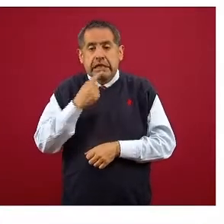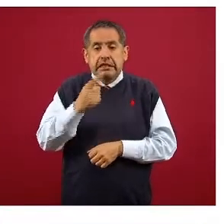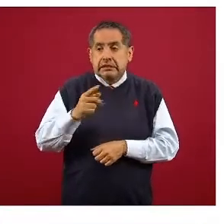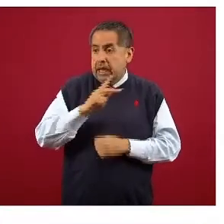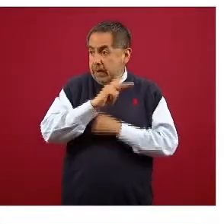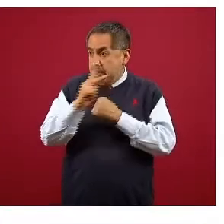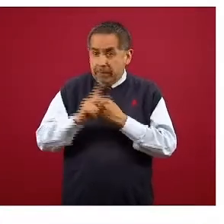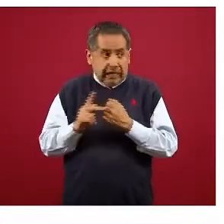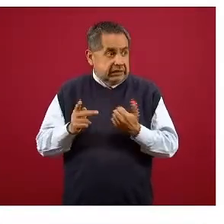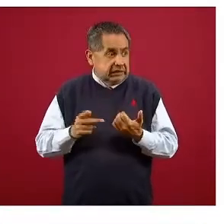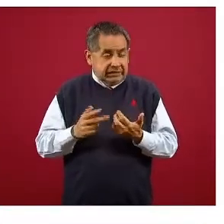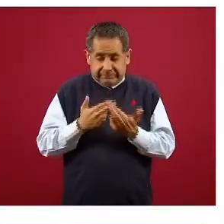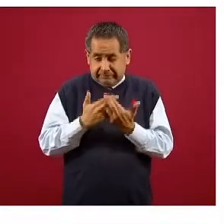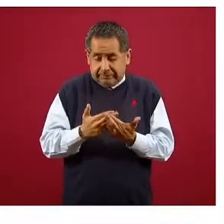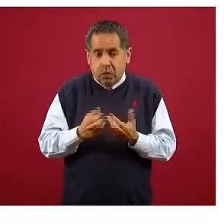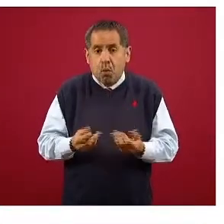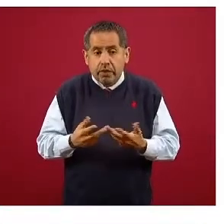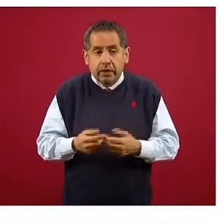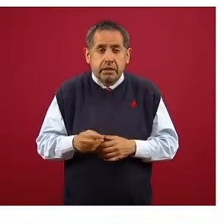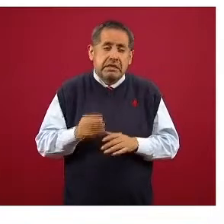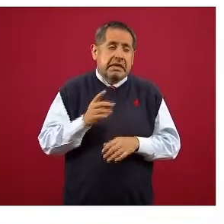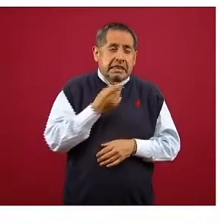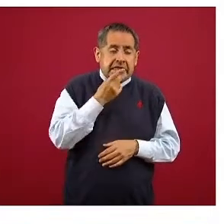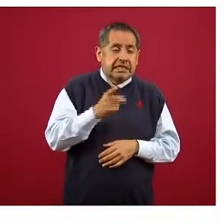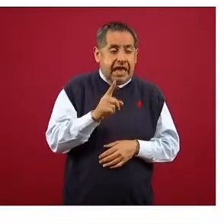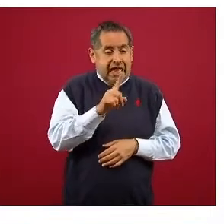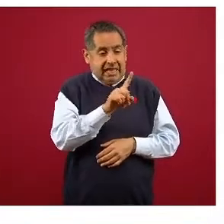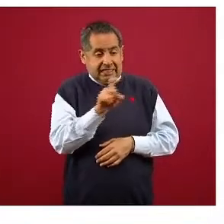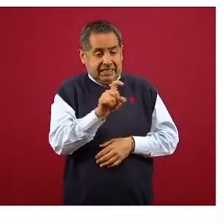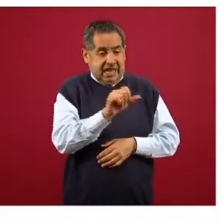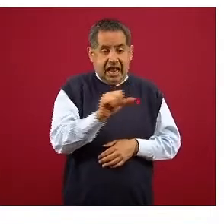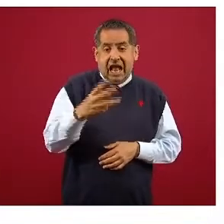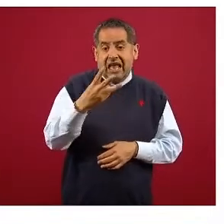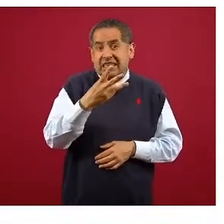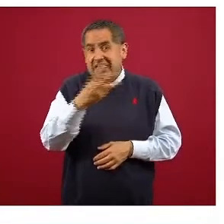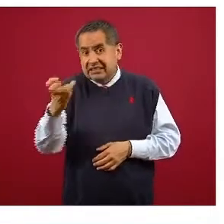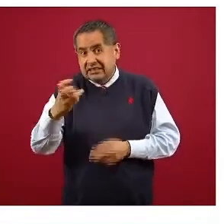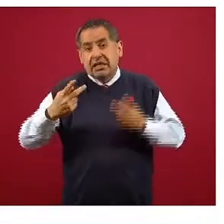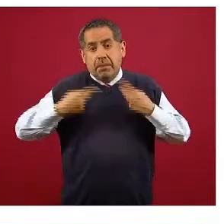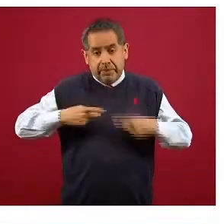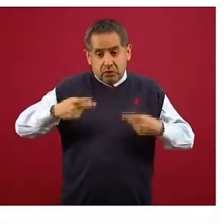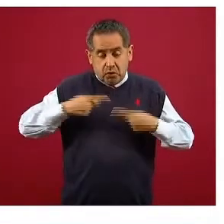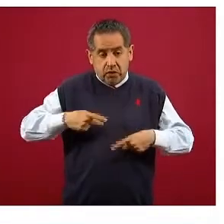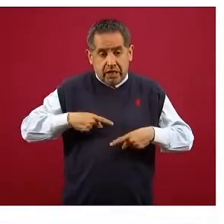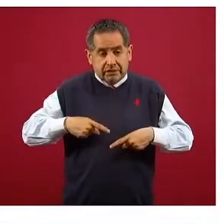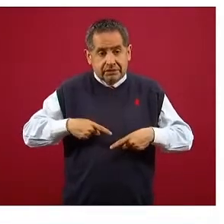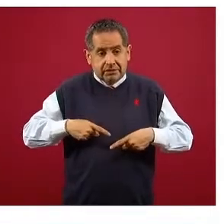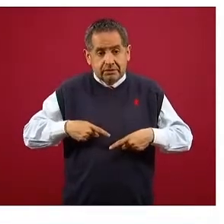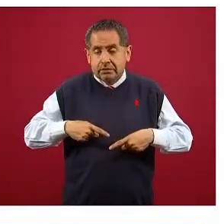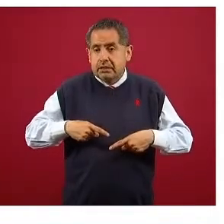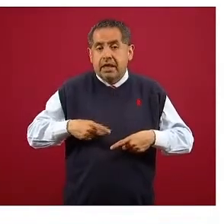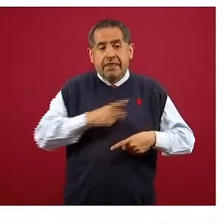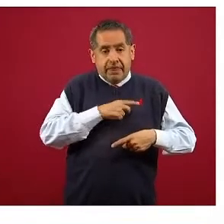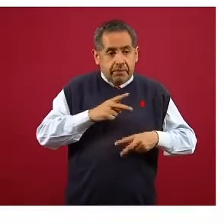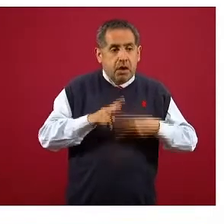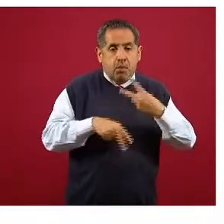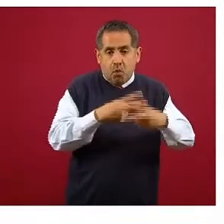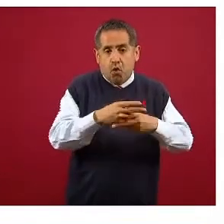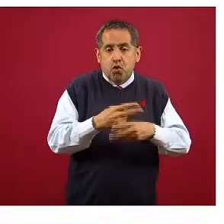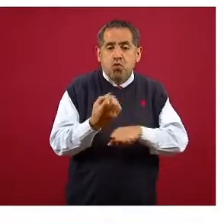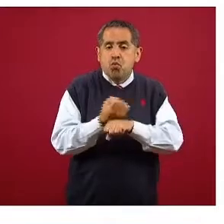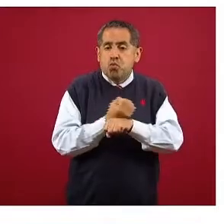sangre, al menos 100 a 300 donadores deberían de presentarse por cada 100,000 habitantes en dicho